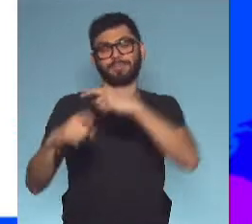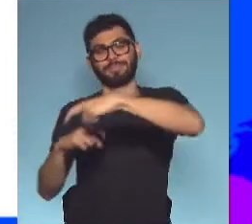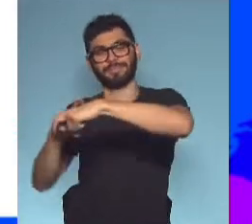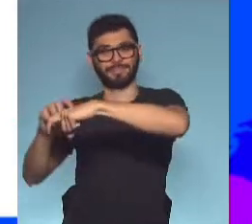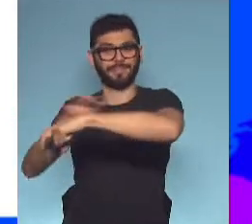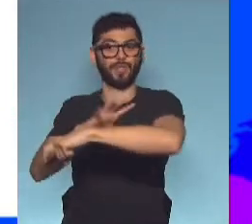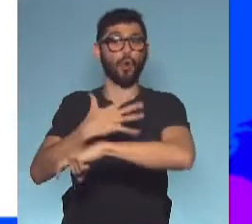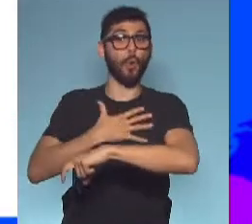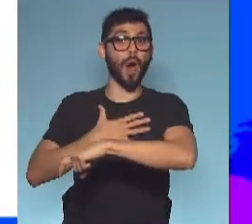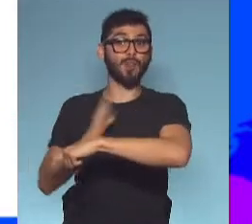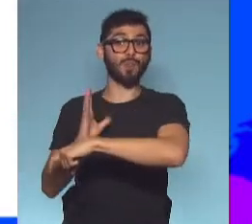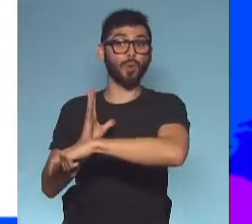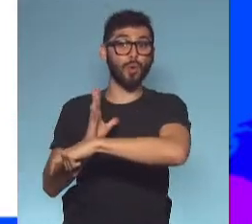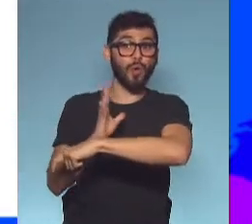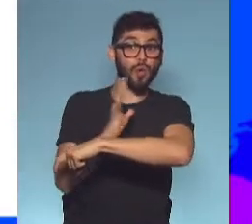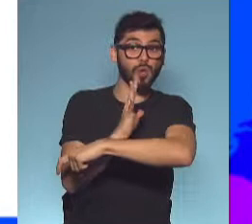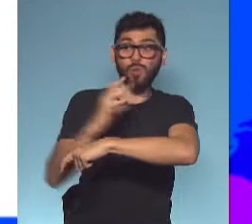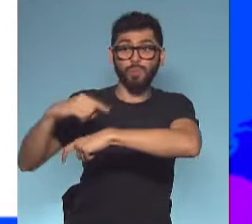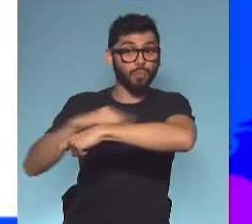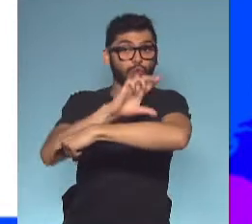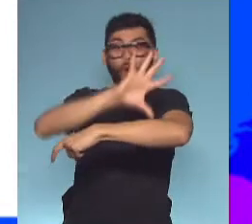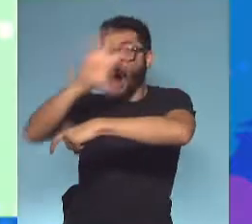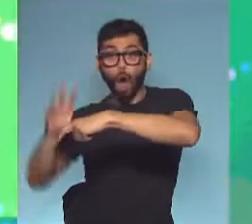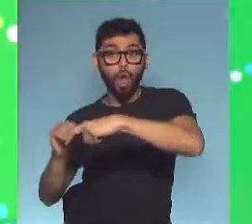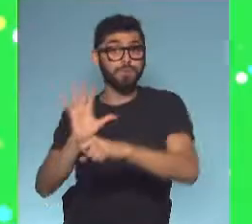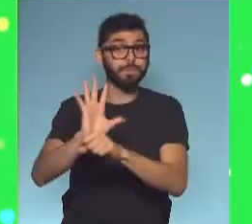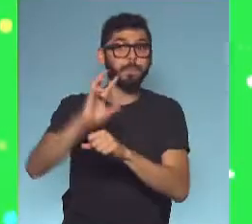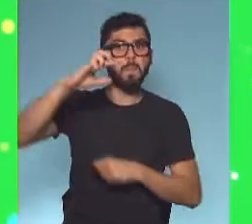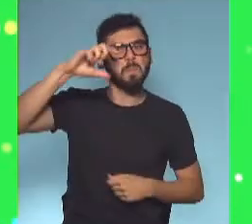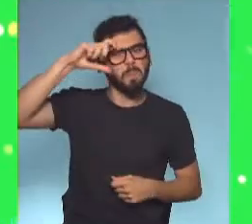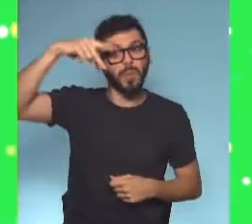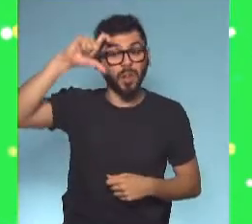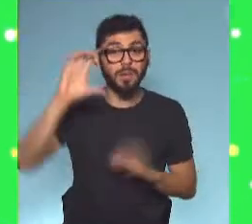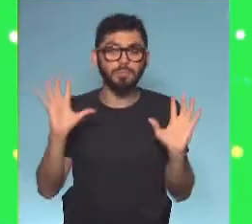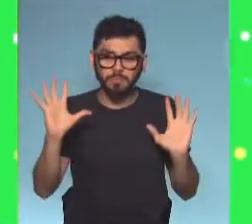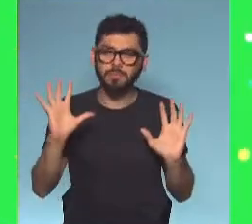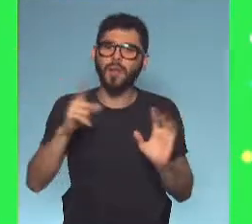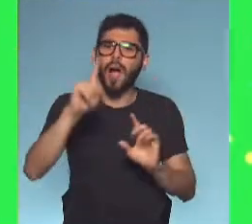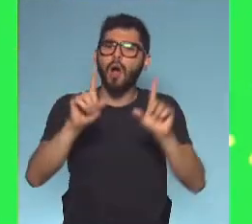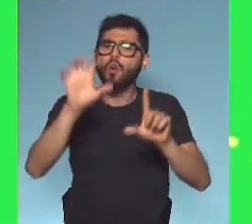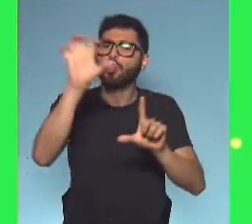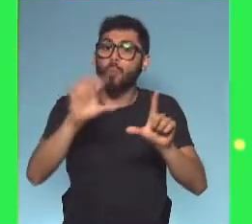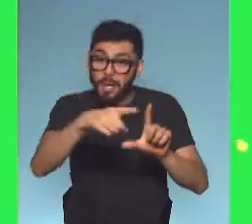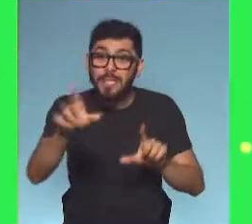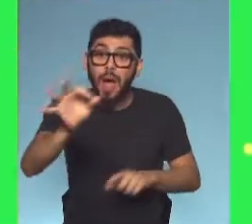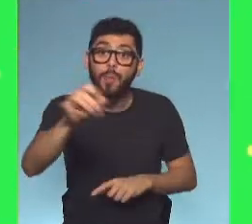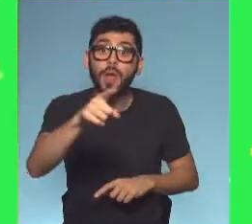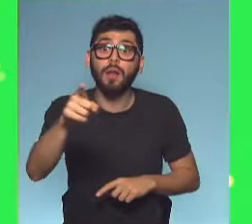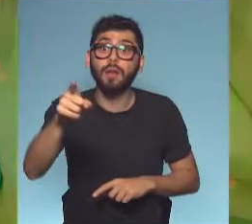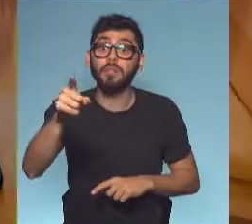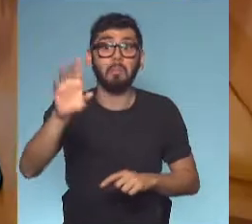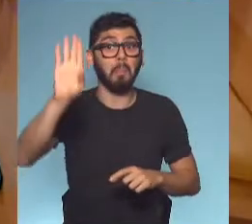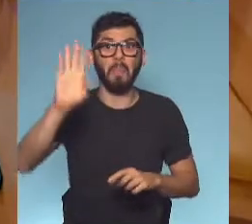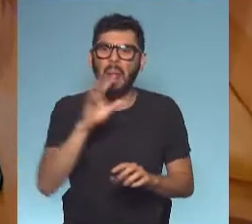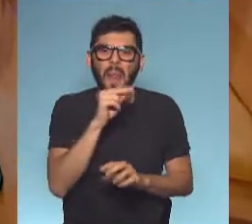menos es lo mismo. Así que estamos aprendiendo con Juani también, pero, ¿eh? No supuesto. Solo los chicos. En el Zoom, ¿alguien lo sabía? Levante la mano si alguien lo sabía.